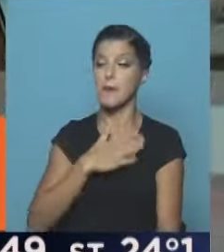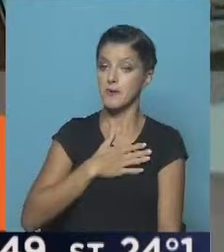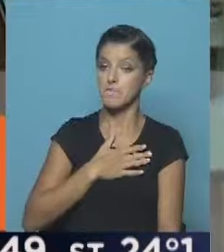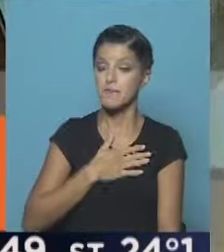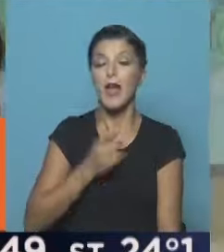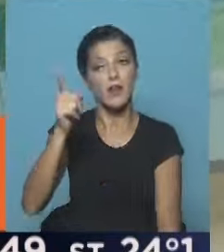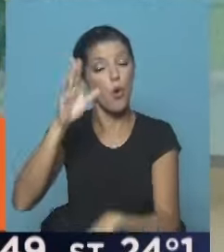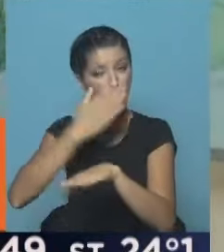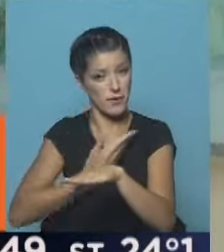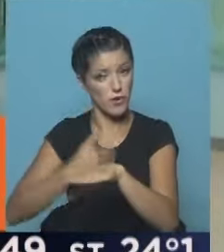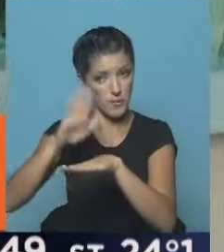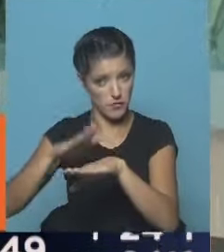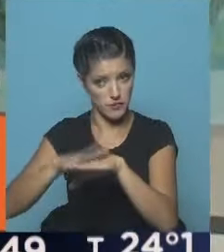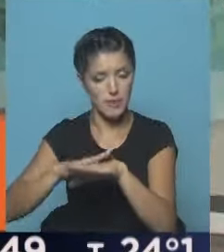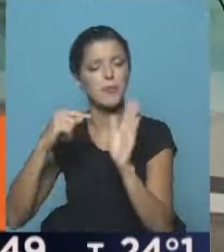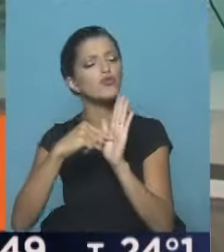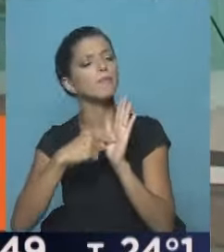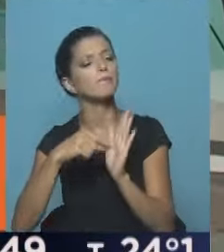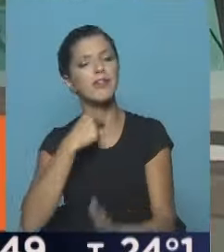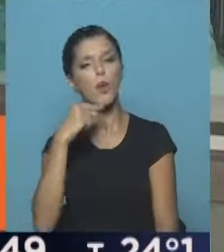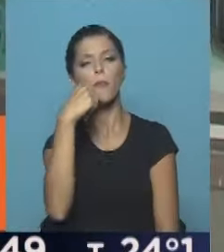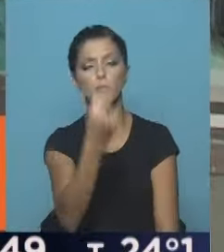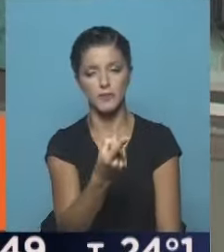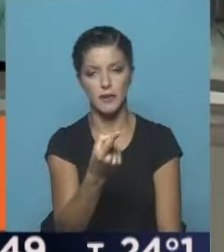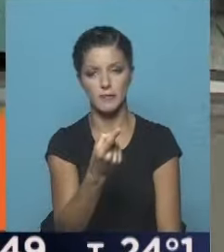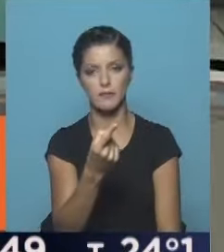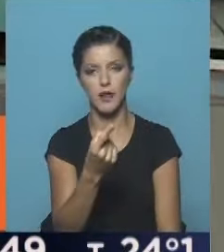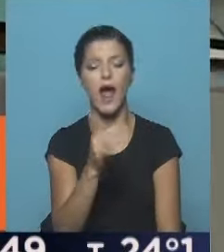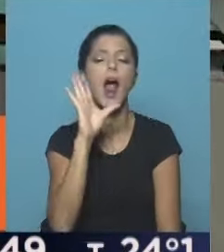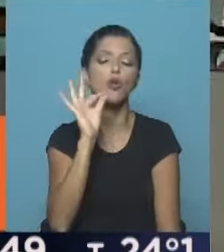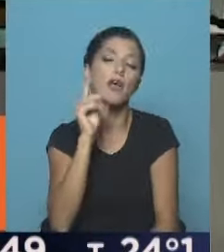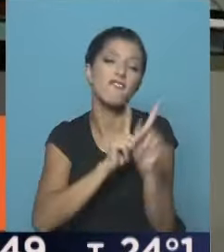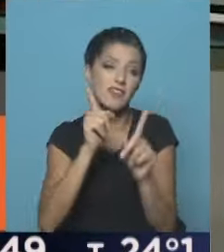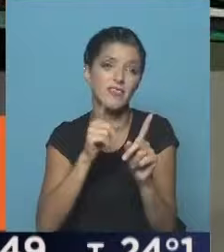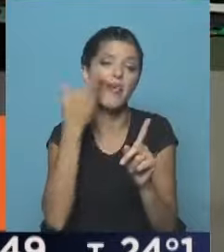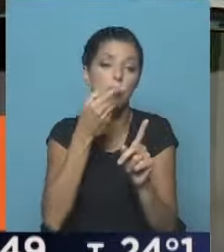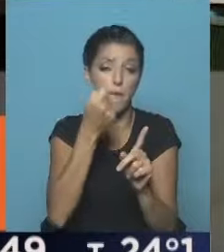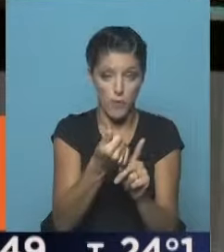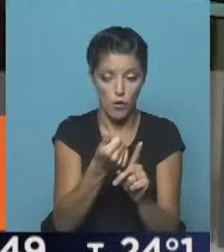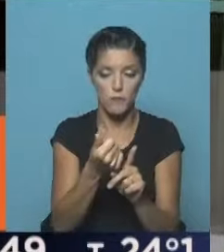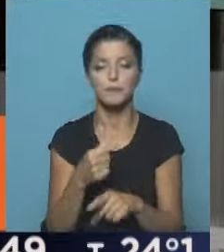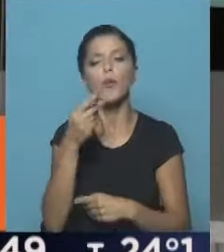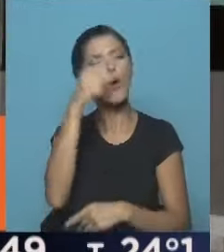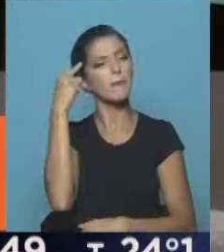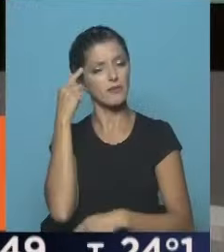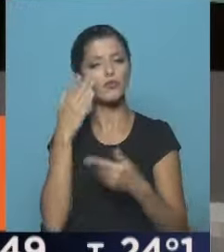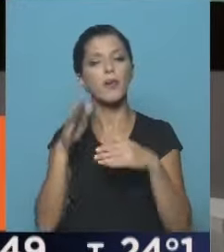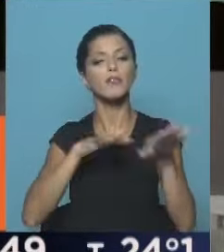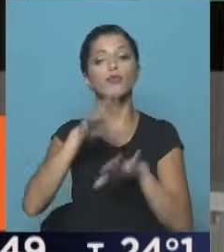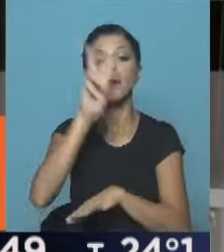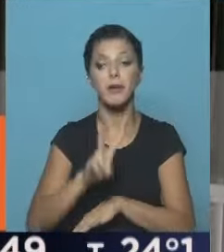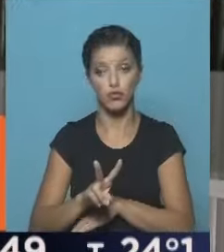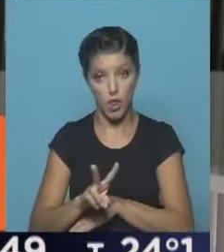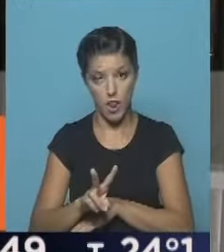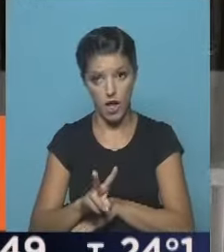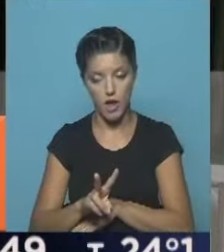gobierno. La pregunta que yo te quería hacer es por el otro lado, el cual a veces se habla menos. ¿Cómo ves la situación de la oposición venezolana, en particular en este juego